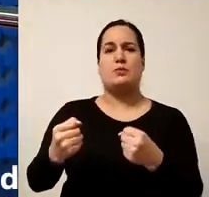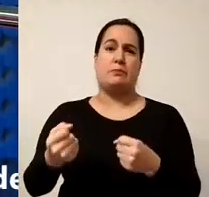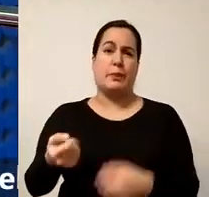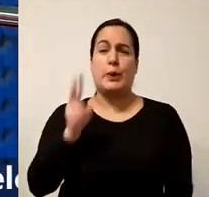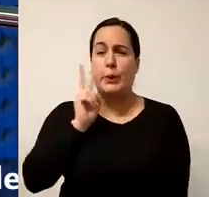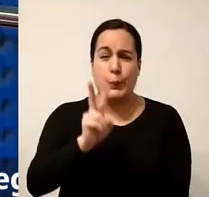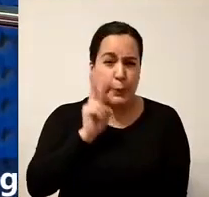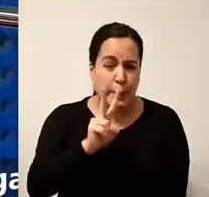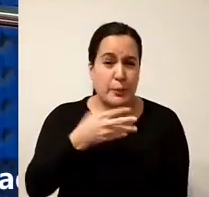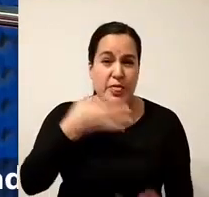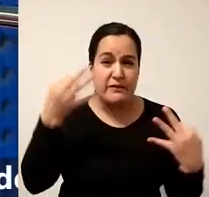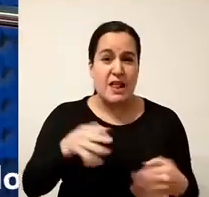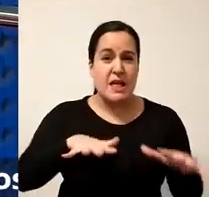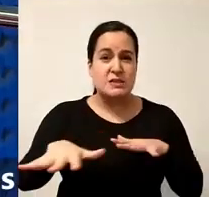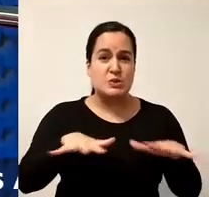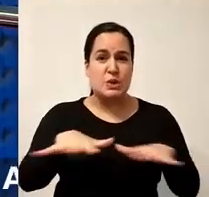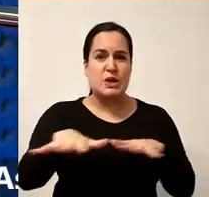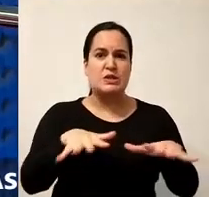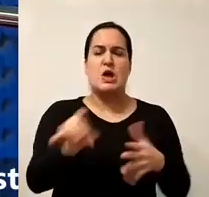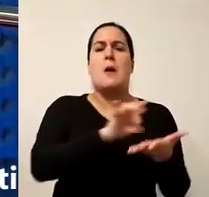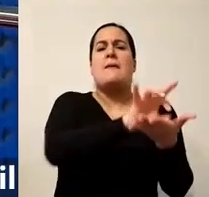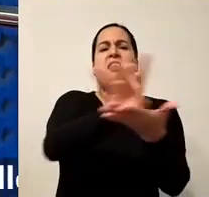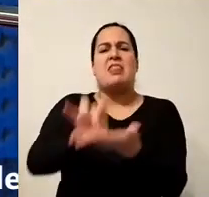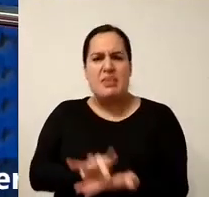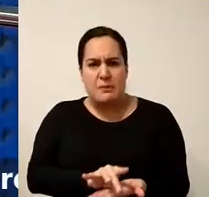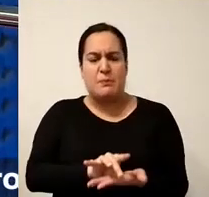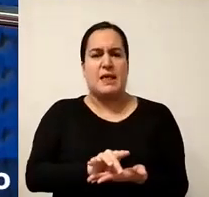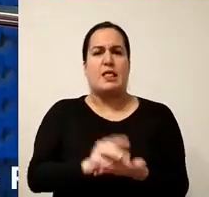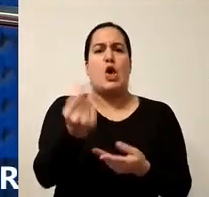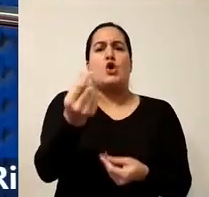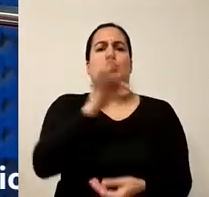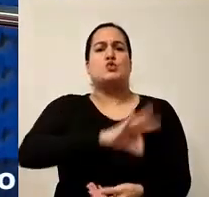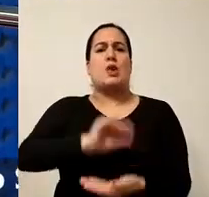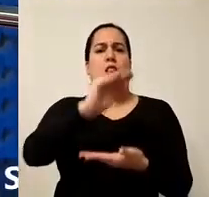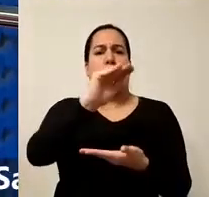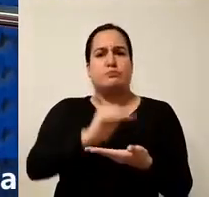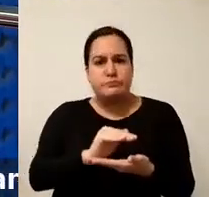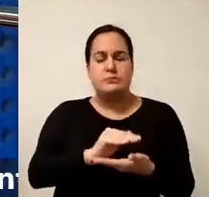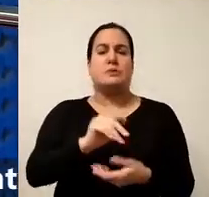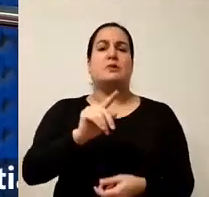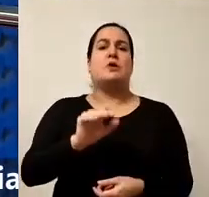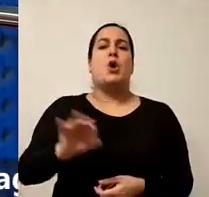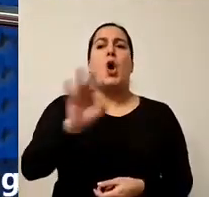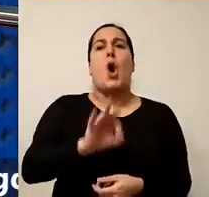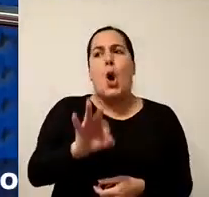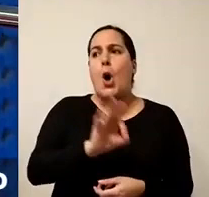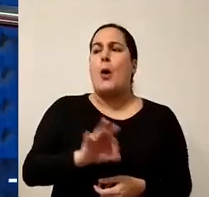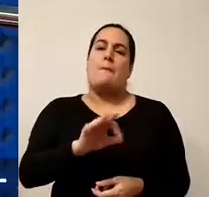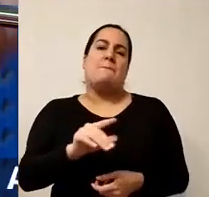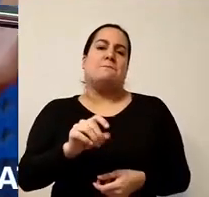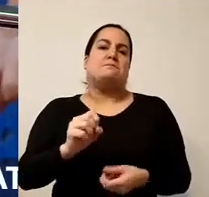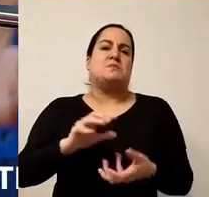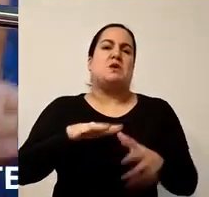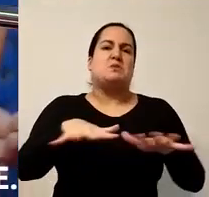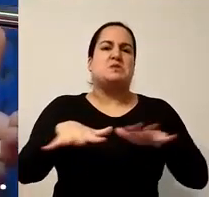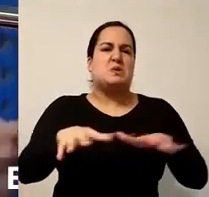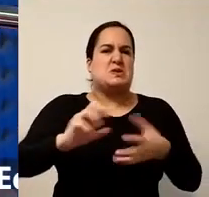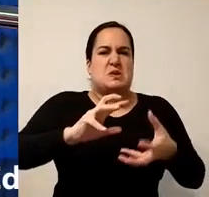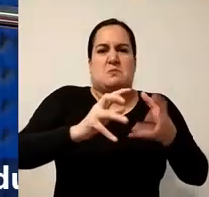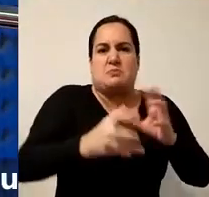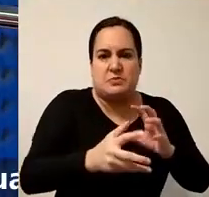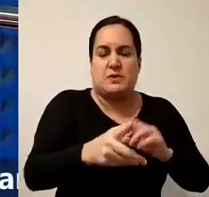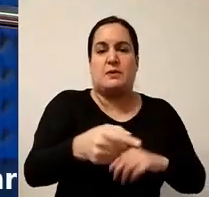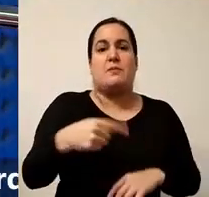patronales los empresarios y es la traidora burocracia sindical pero así como avanzan